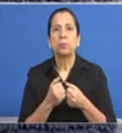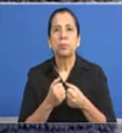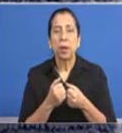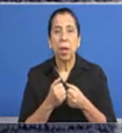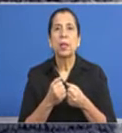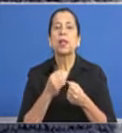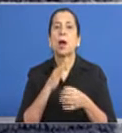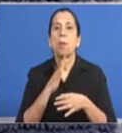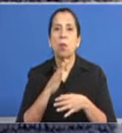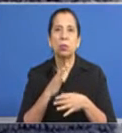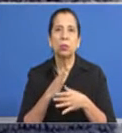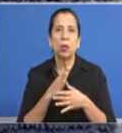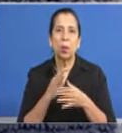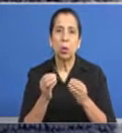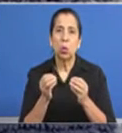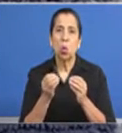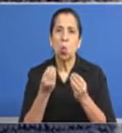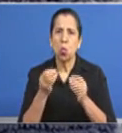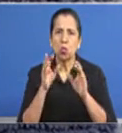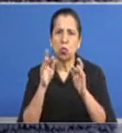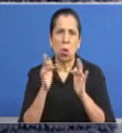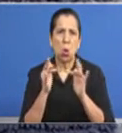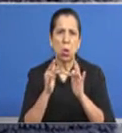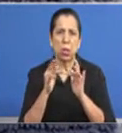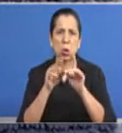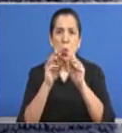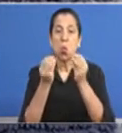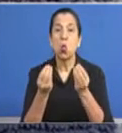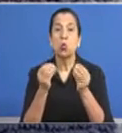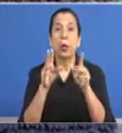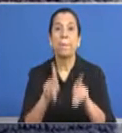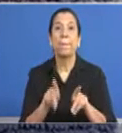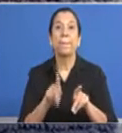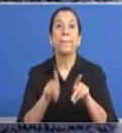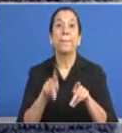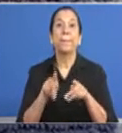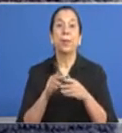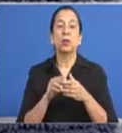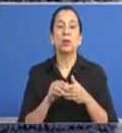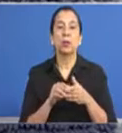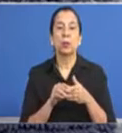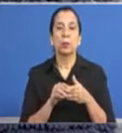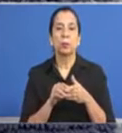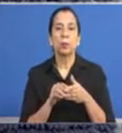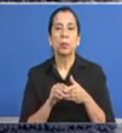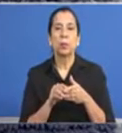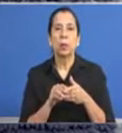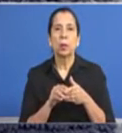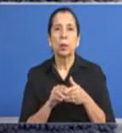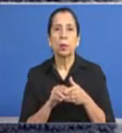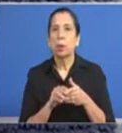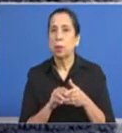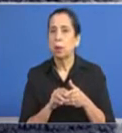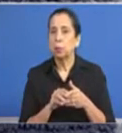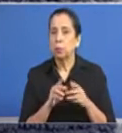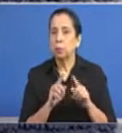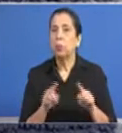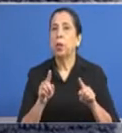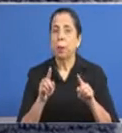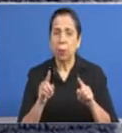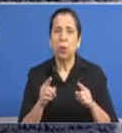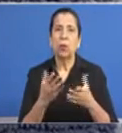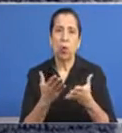la mayor cantidad de consultas que tenemos en nuestro center y en nuestros centros de atención, pero esa es la intención, poder